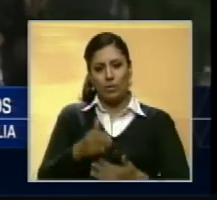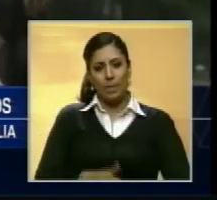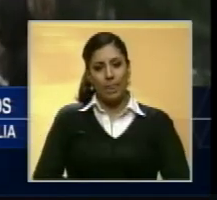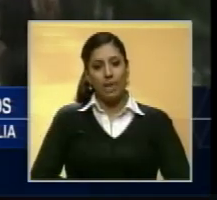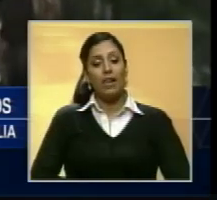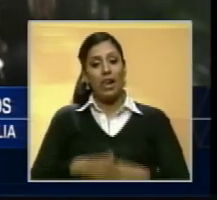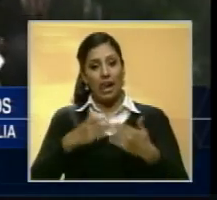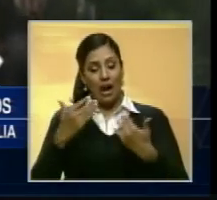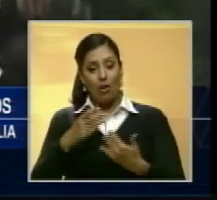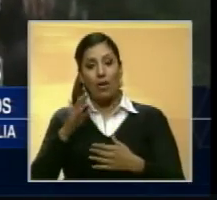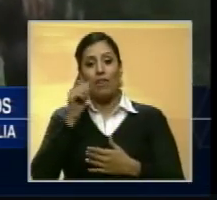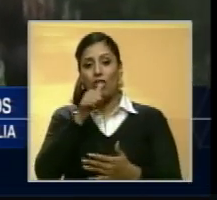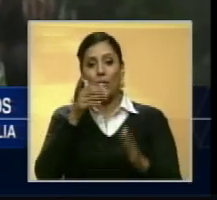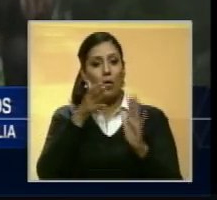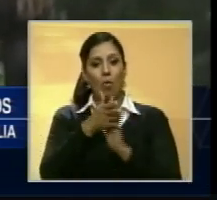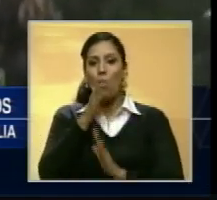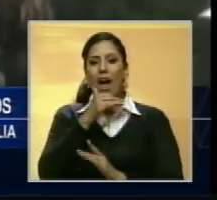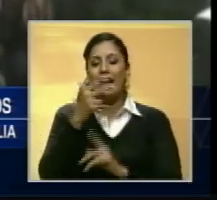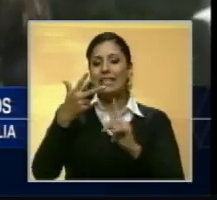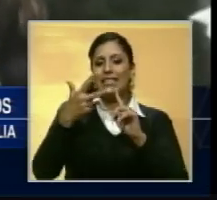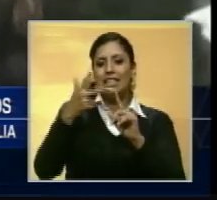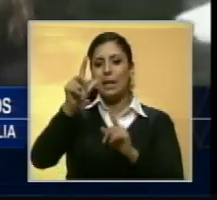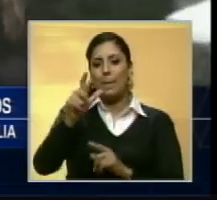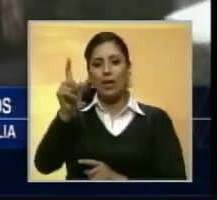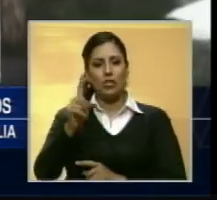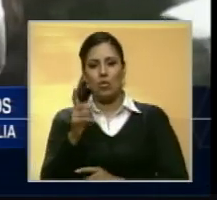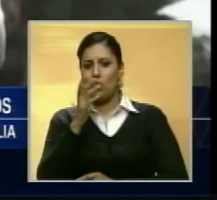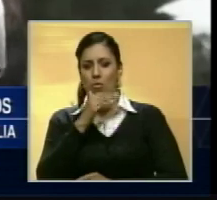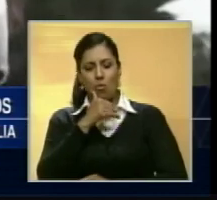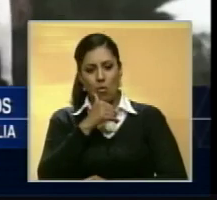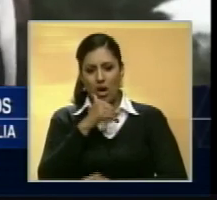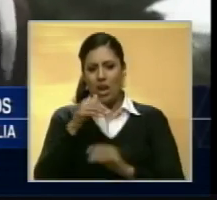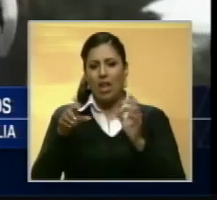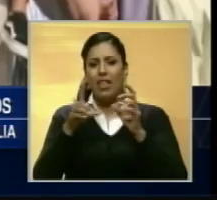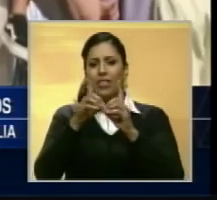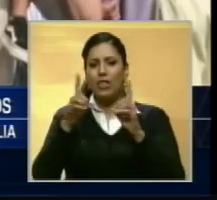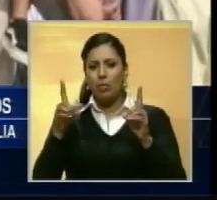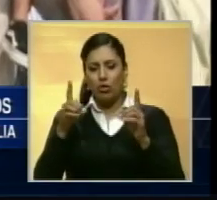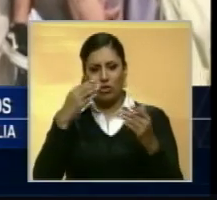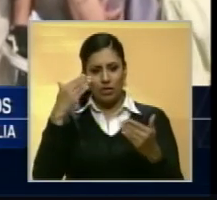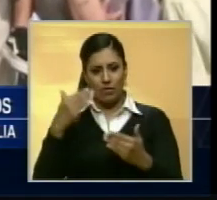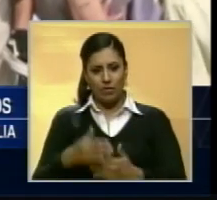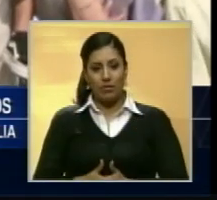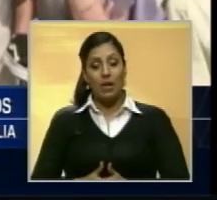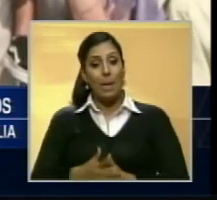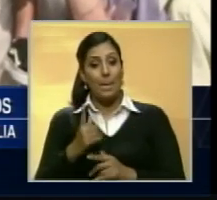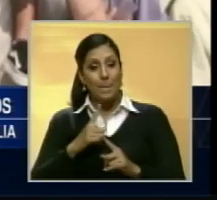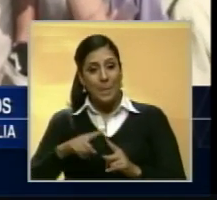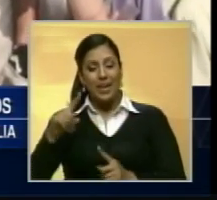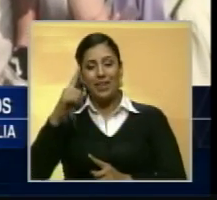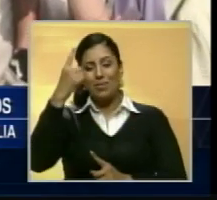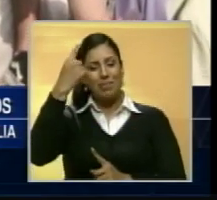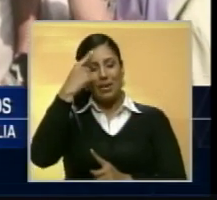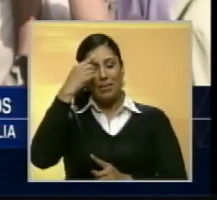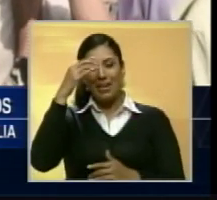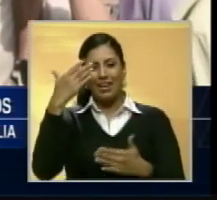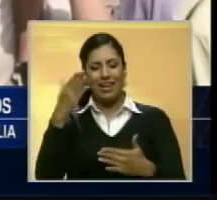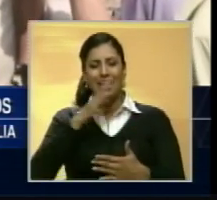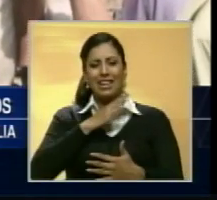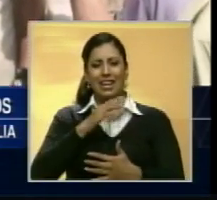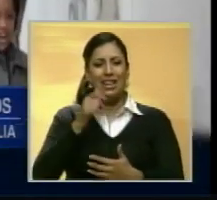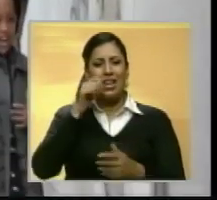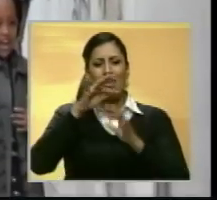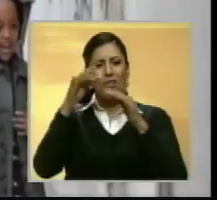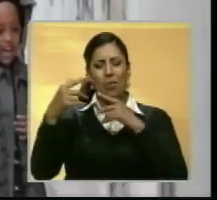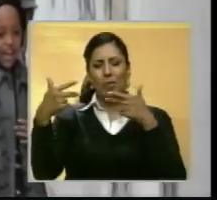Según reportó TMZ, no habría una tercera persona involucrada en la disolución del célebre matrimonio, sino que el principal motivo sería la